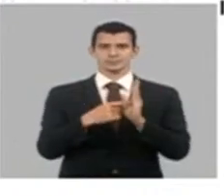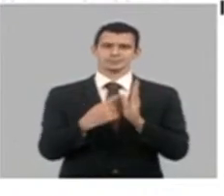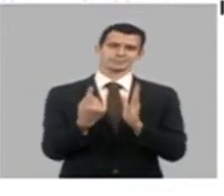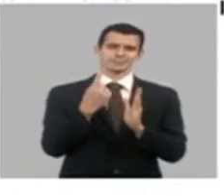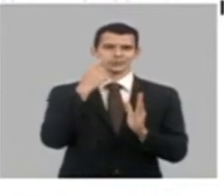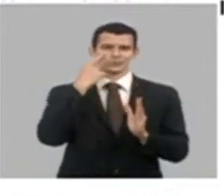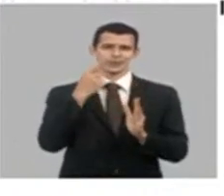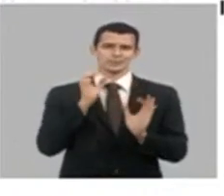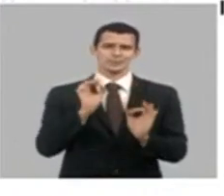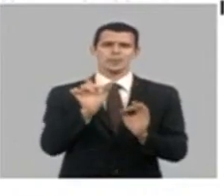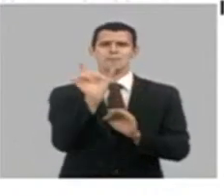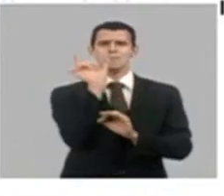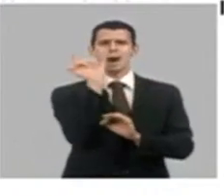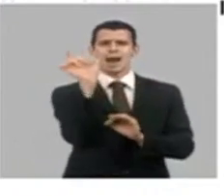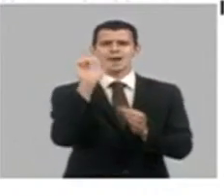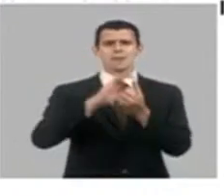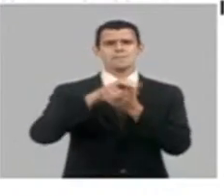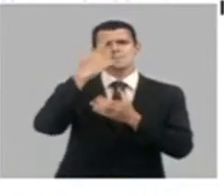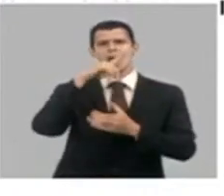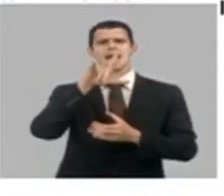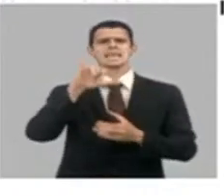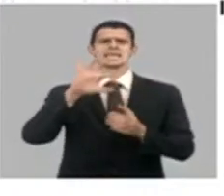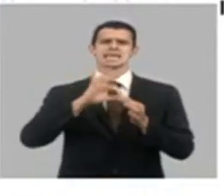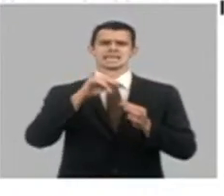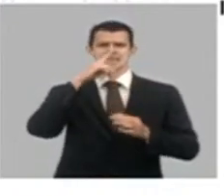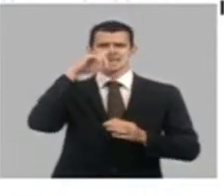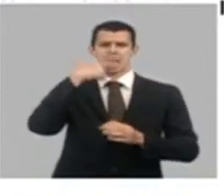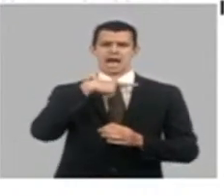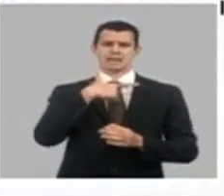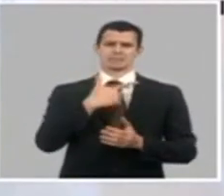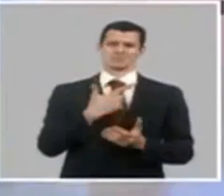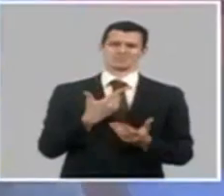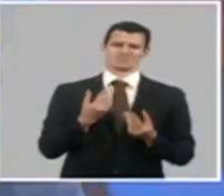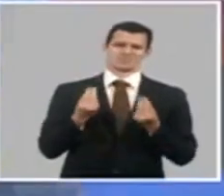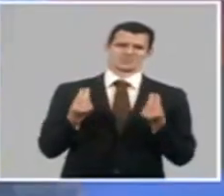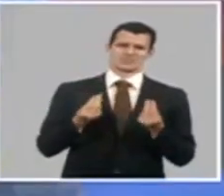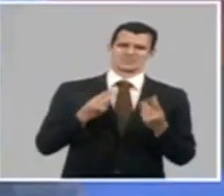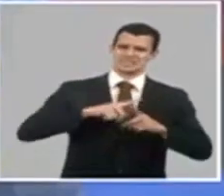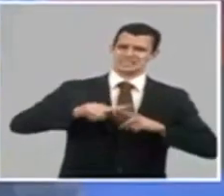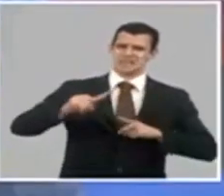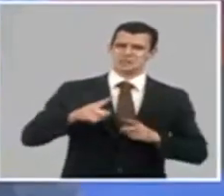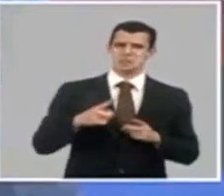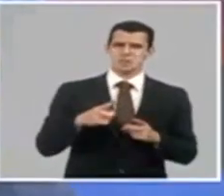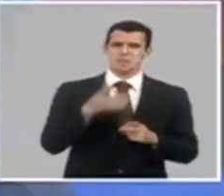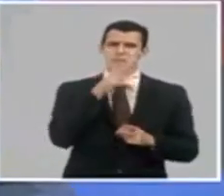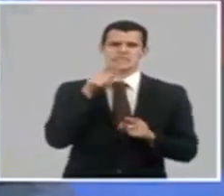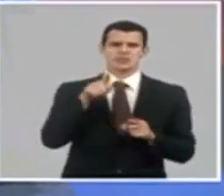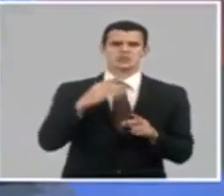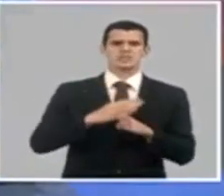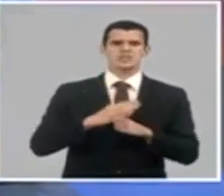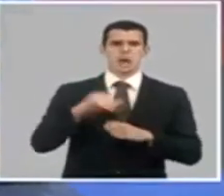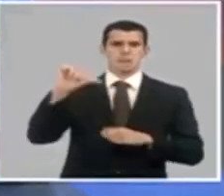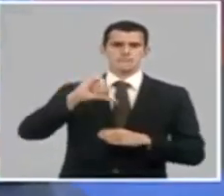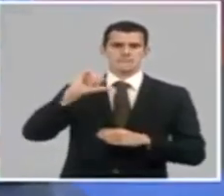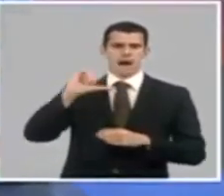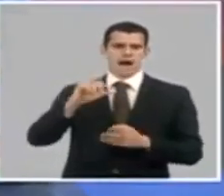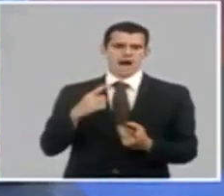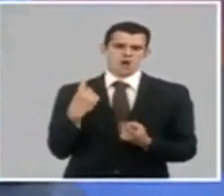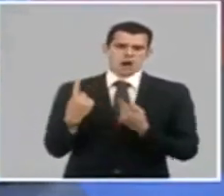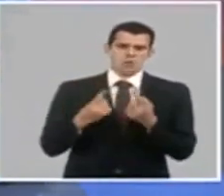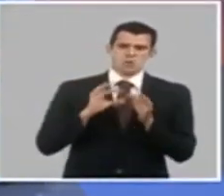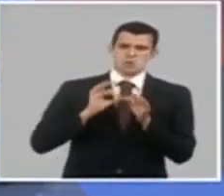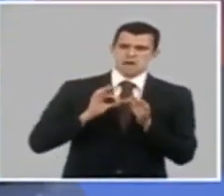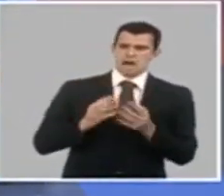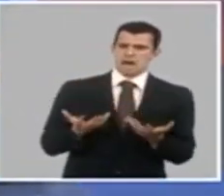esta palabra maligna me sigue bueno puede ser que sea muy normal a mí me llamó la atención maligna y lo segundo y es con lo que quiero